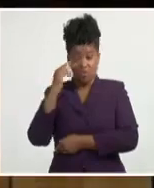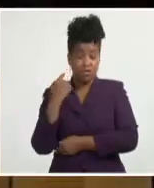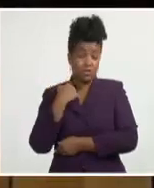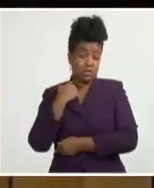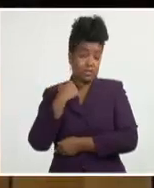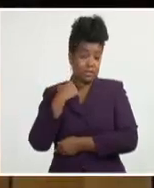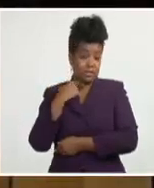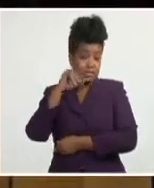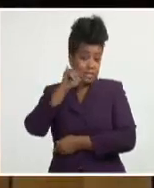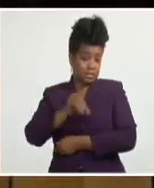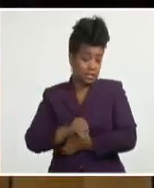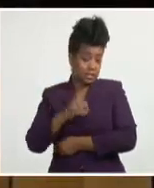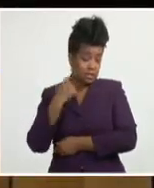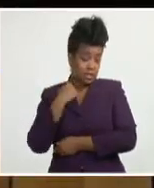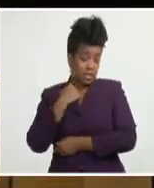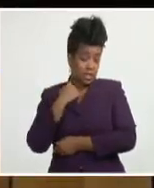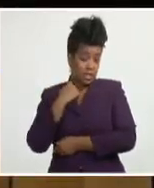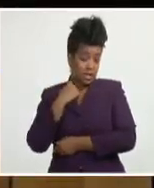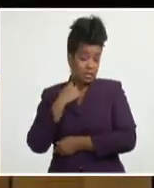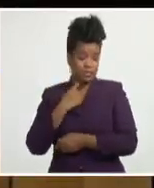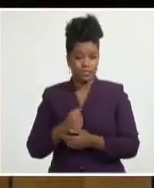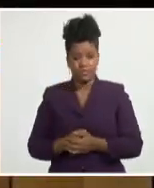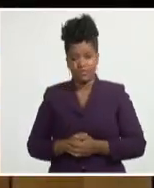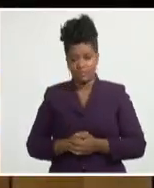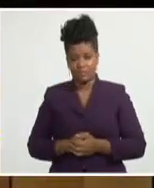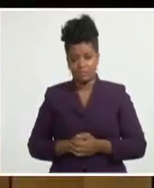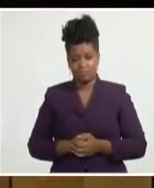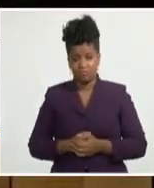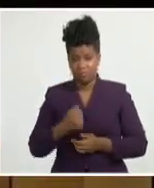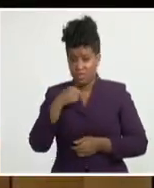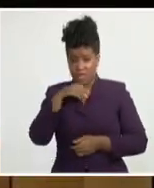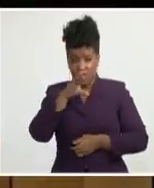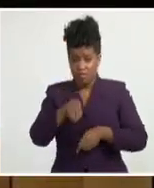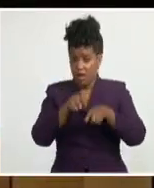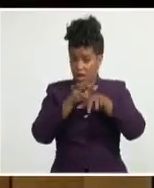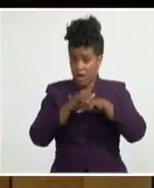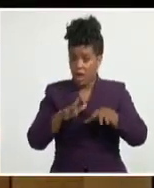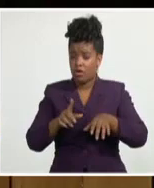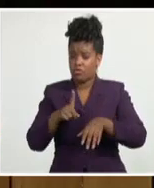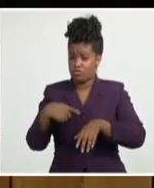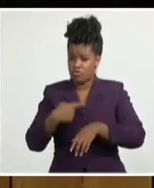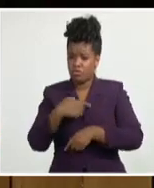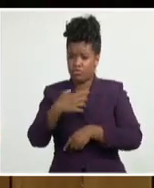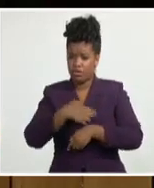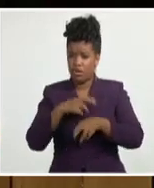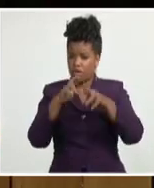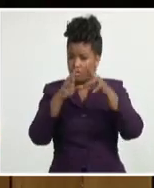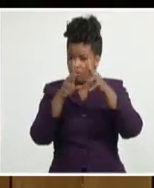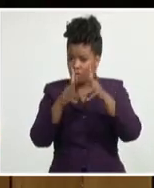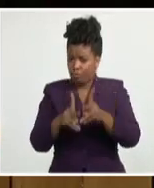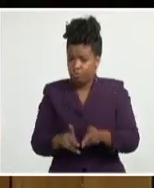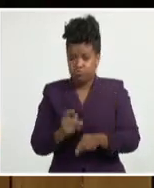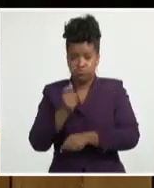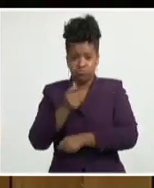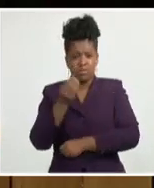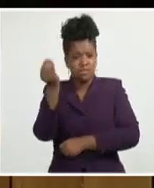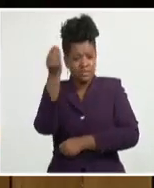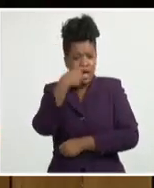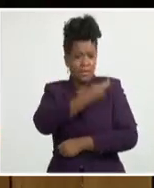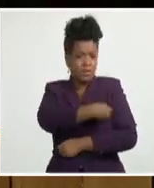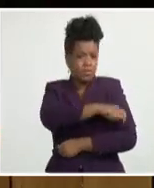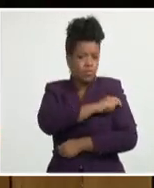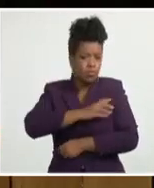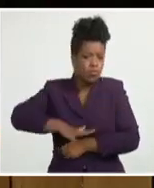6 décadas. Nadie con un mínimo de honestidad y con datos económicos que son de dominio público puede